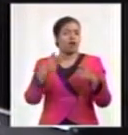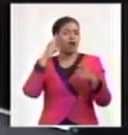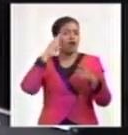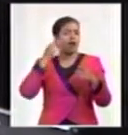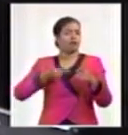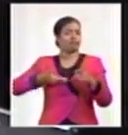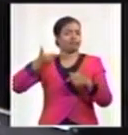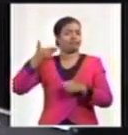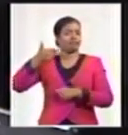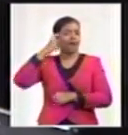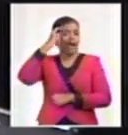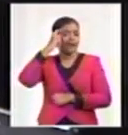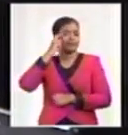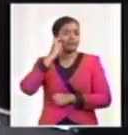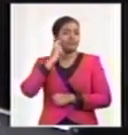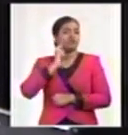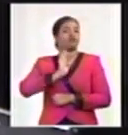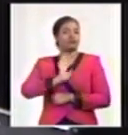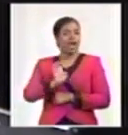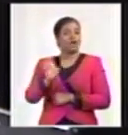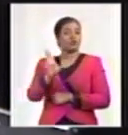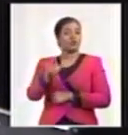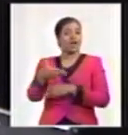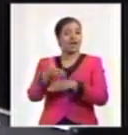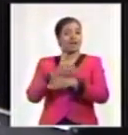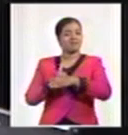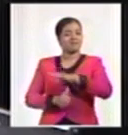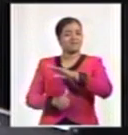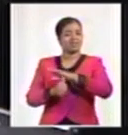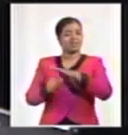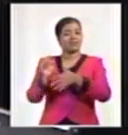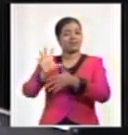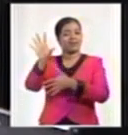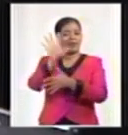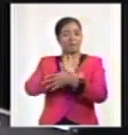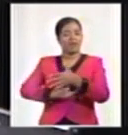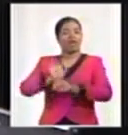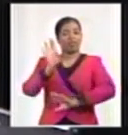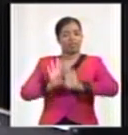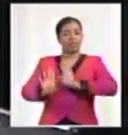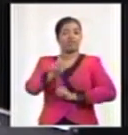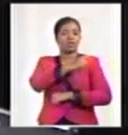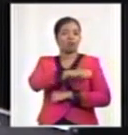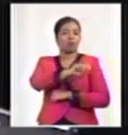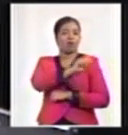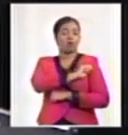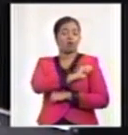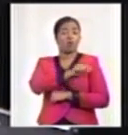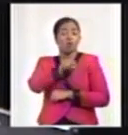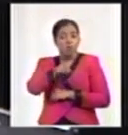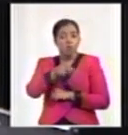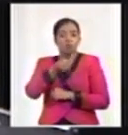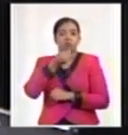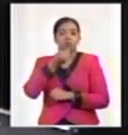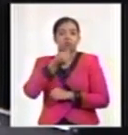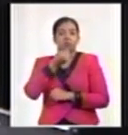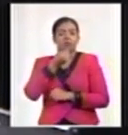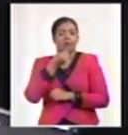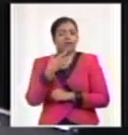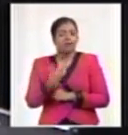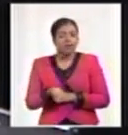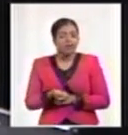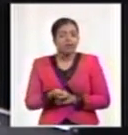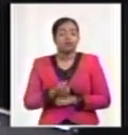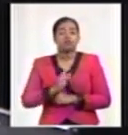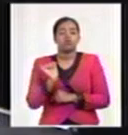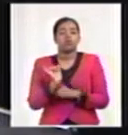de gobiernos de izquierda en América Latina y pudiera capitalizar también una parte